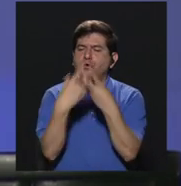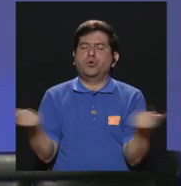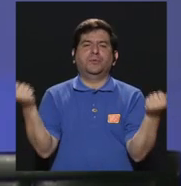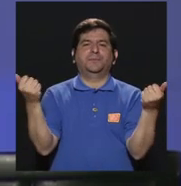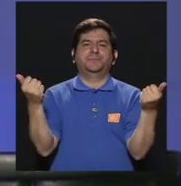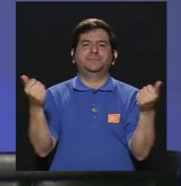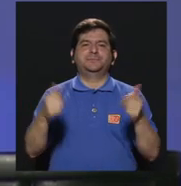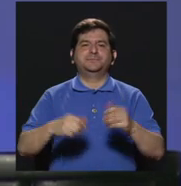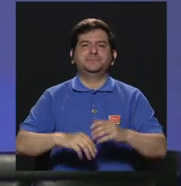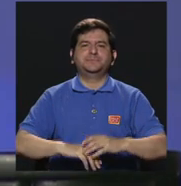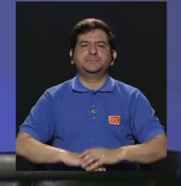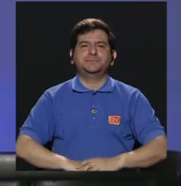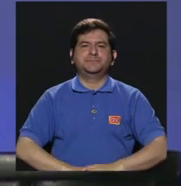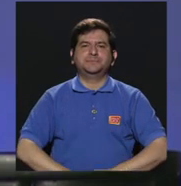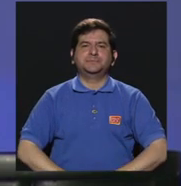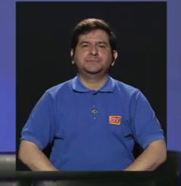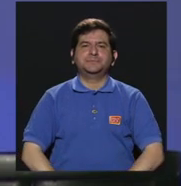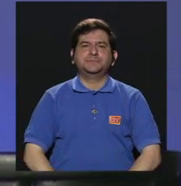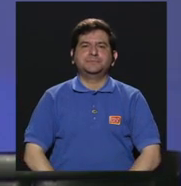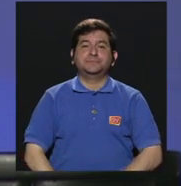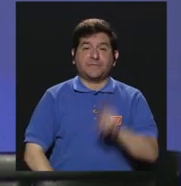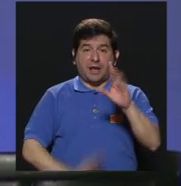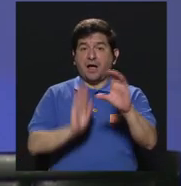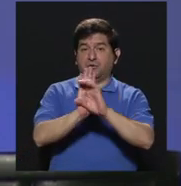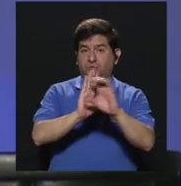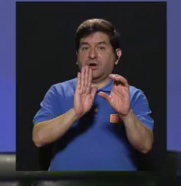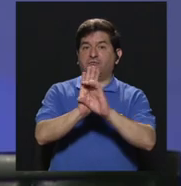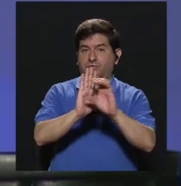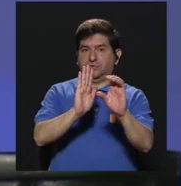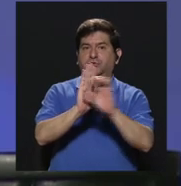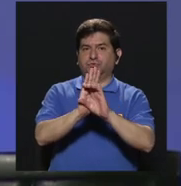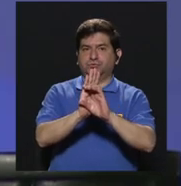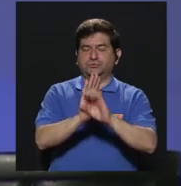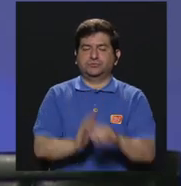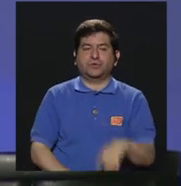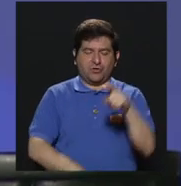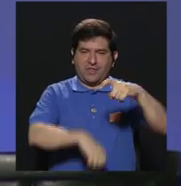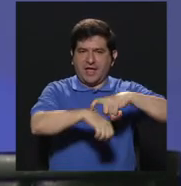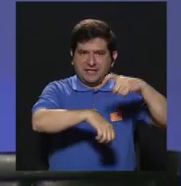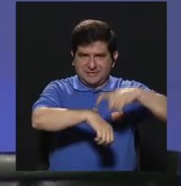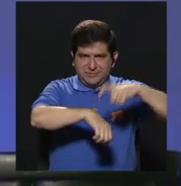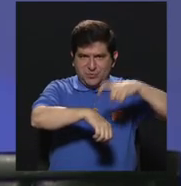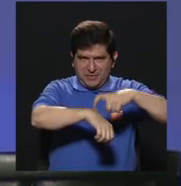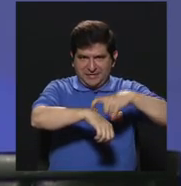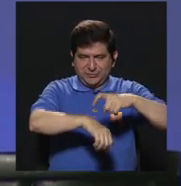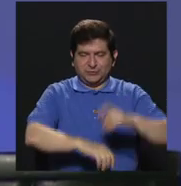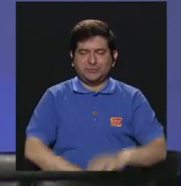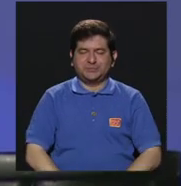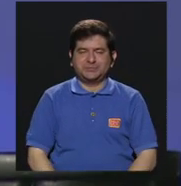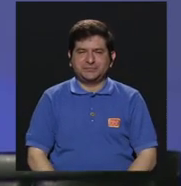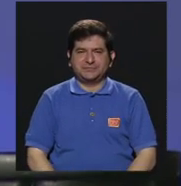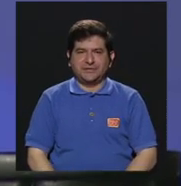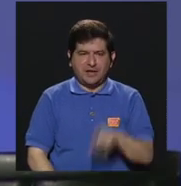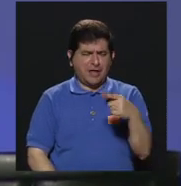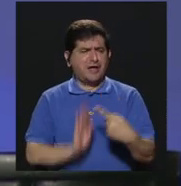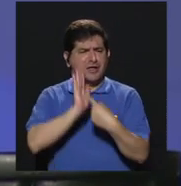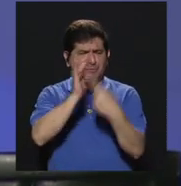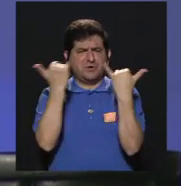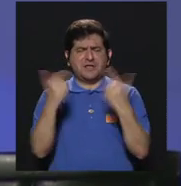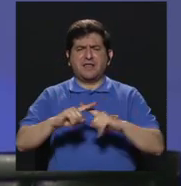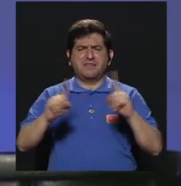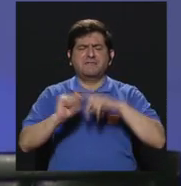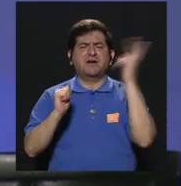desaparecido. Hay una fotografía que recogió ese momento y que ha sido exhibida en